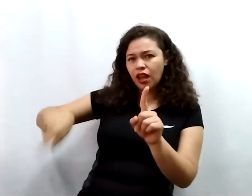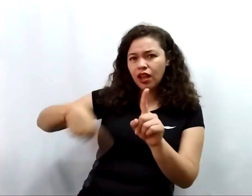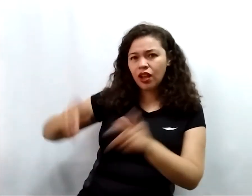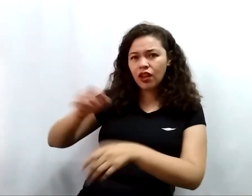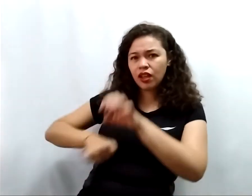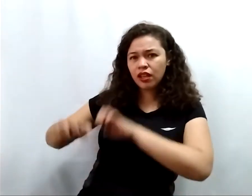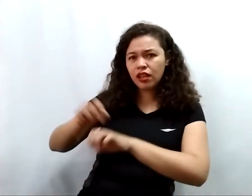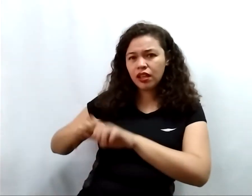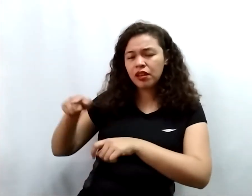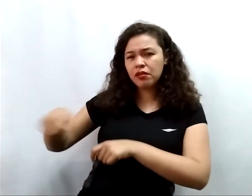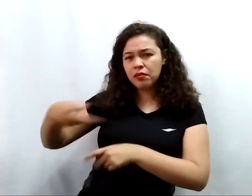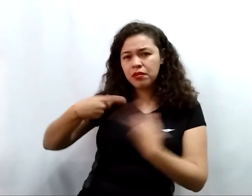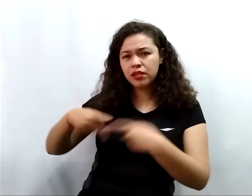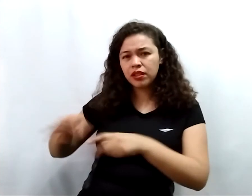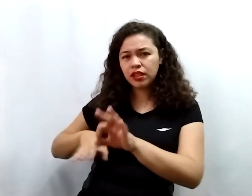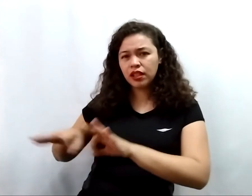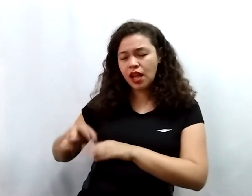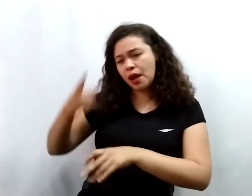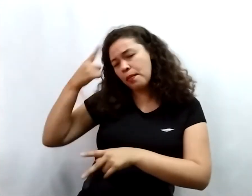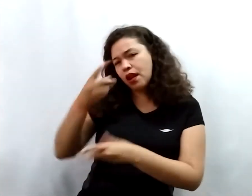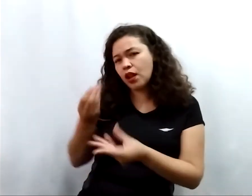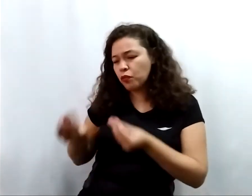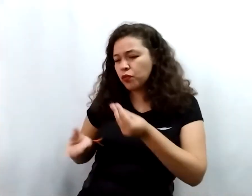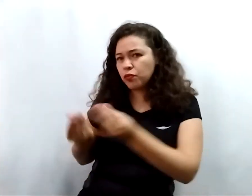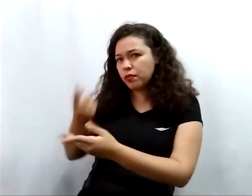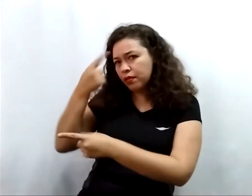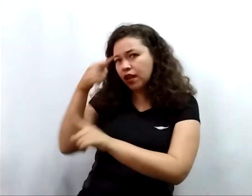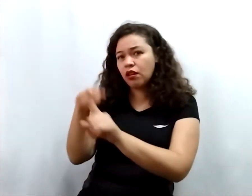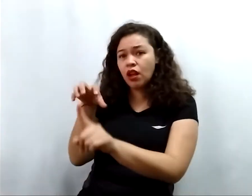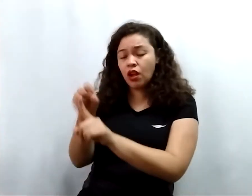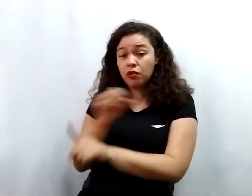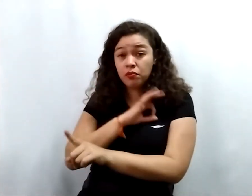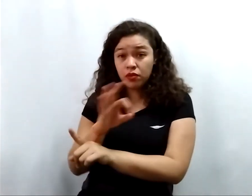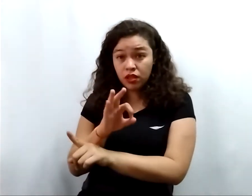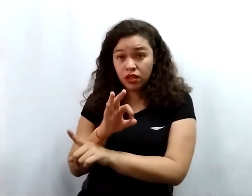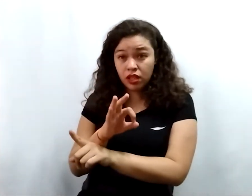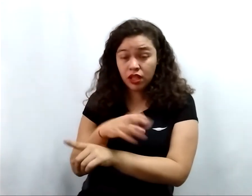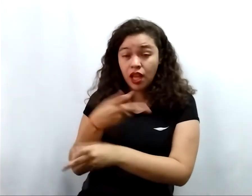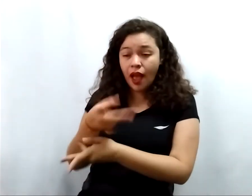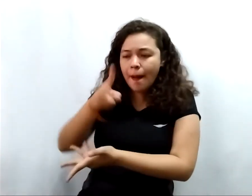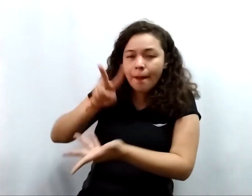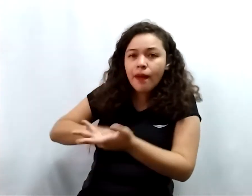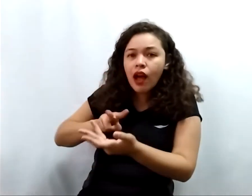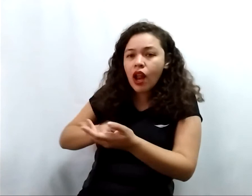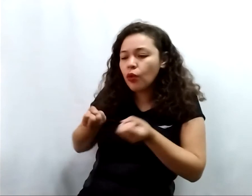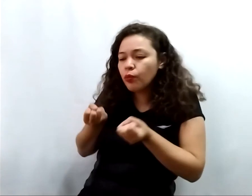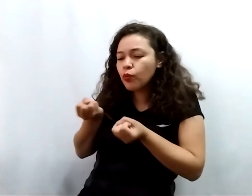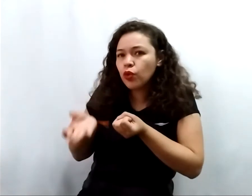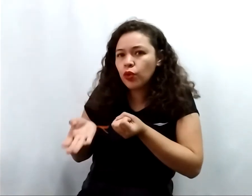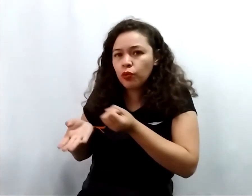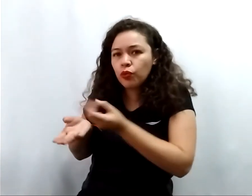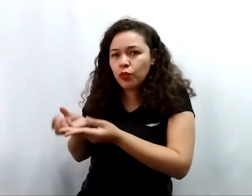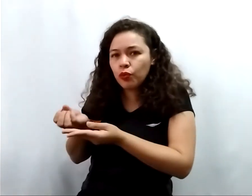hagan para el cumplimiento de estos objetivos? ¿Cuáles son esos valores que me